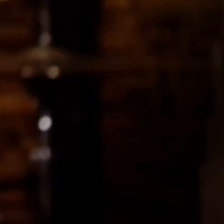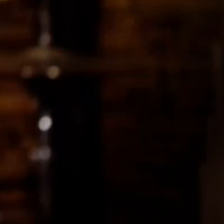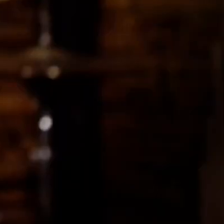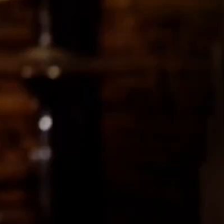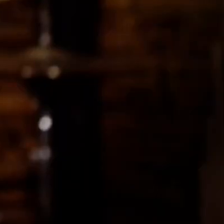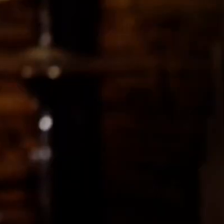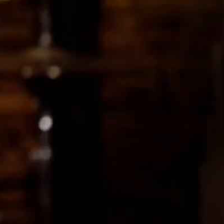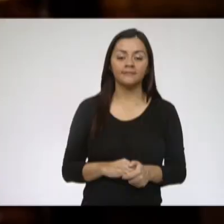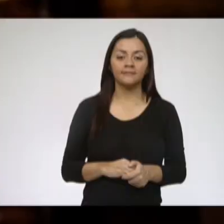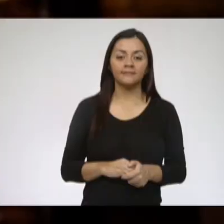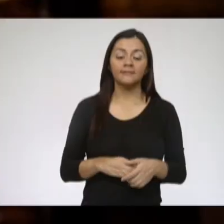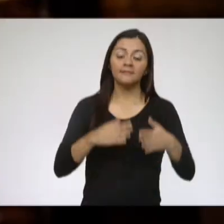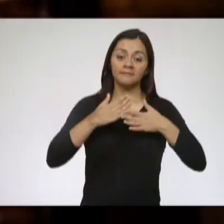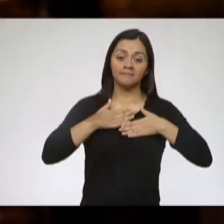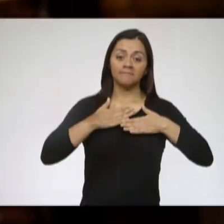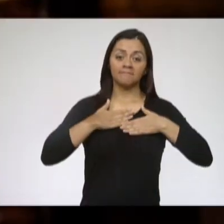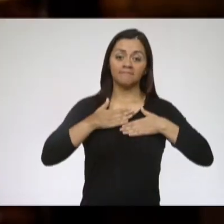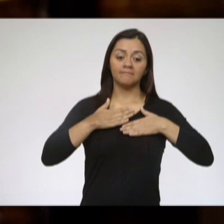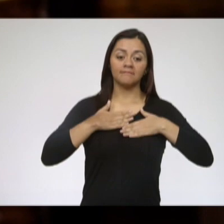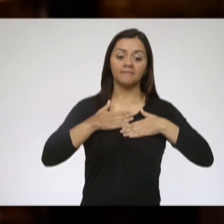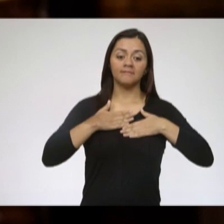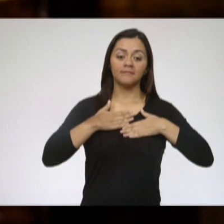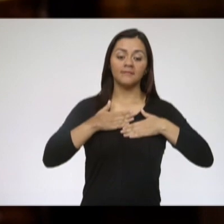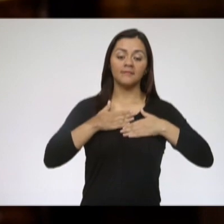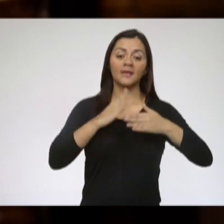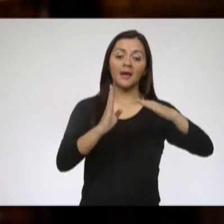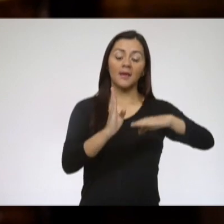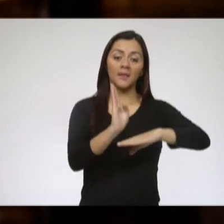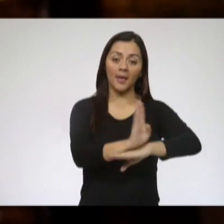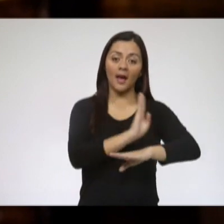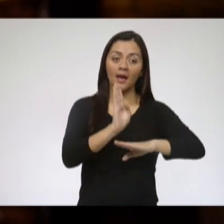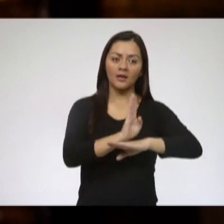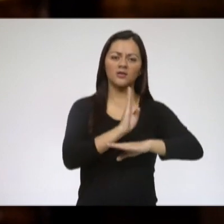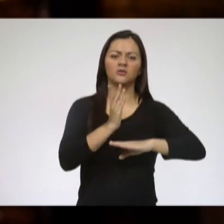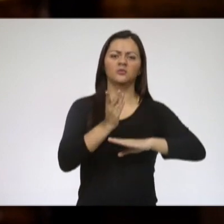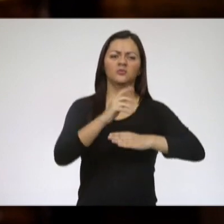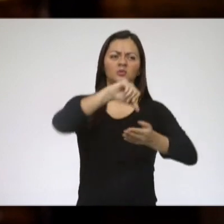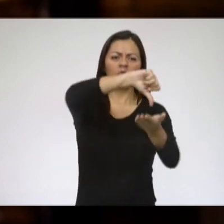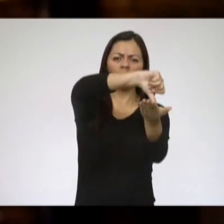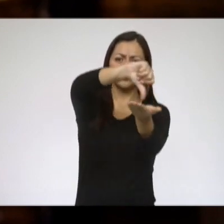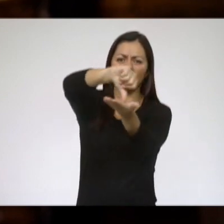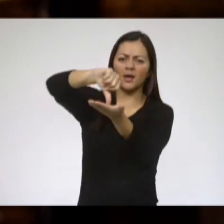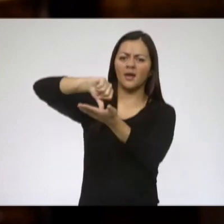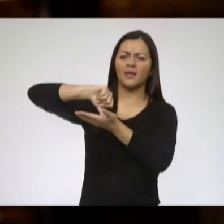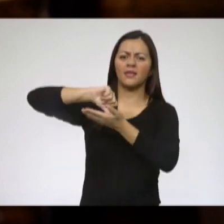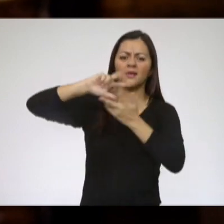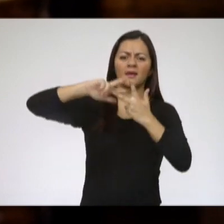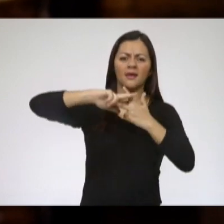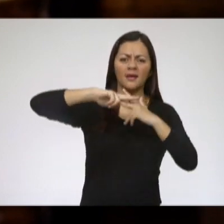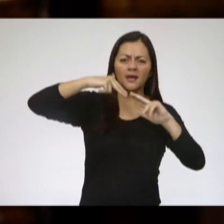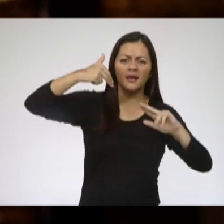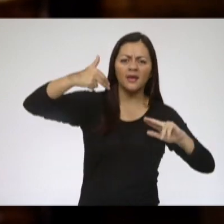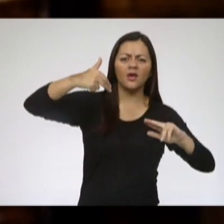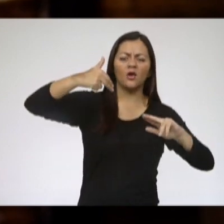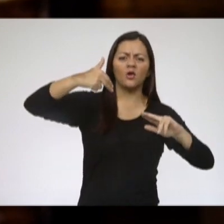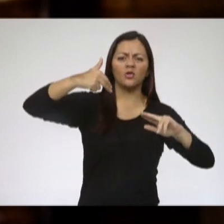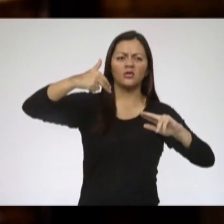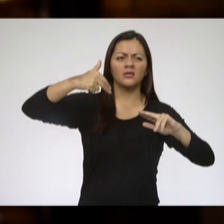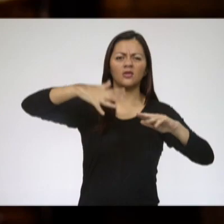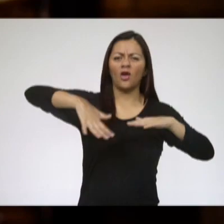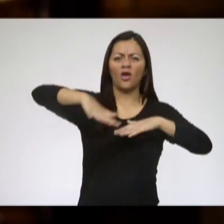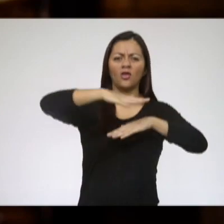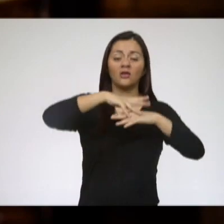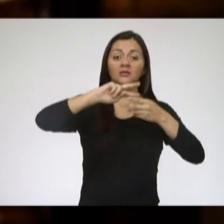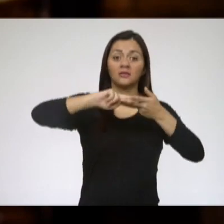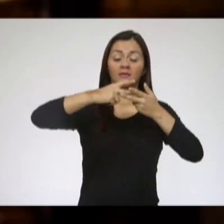Y mientras todos los barrios, las ciudades, las regiones, todo, mientras estén separadas, nunca van a